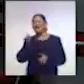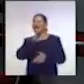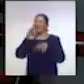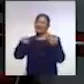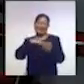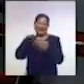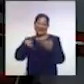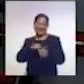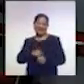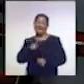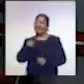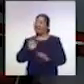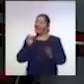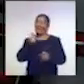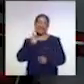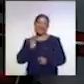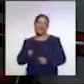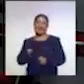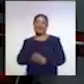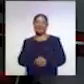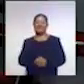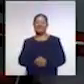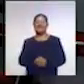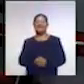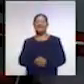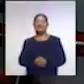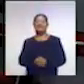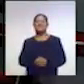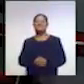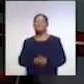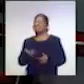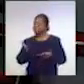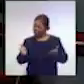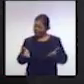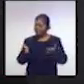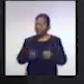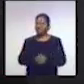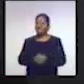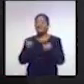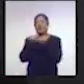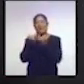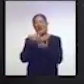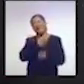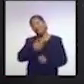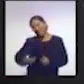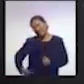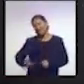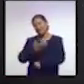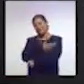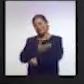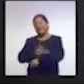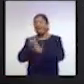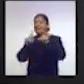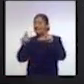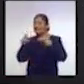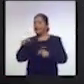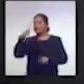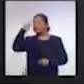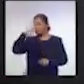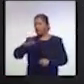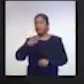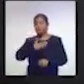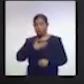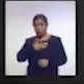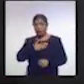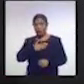haya tomado este cargo y estaremos muy pendientes de este trabajo. No, y que mis compañeros presidentes municipales de Tlaxcala sepan que aquí estamos